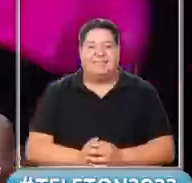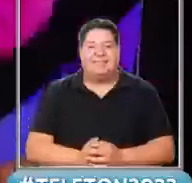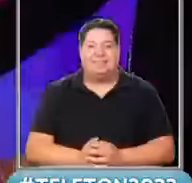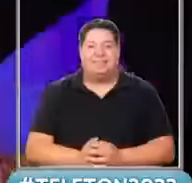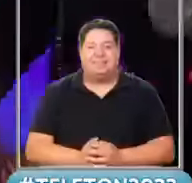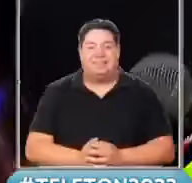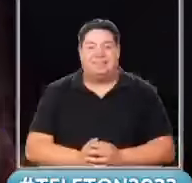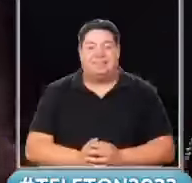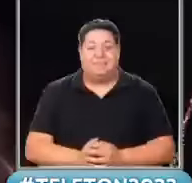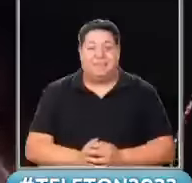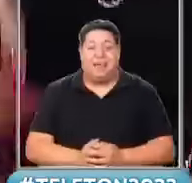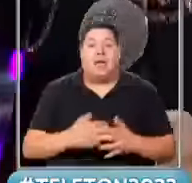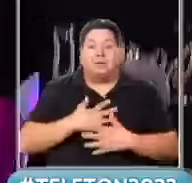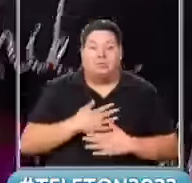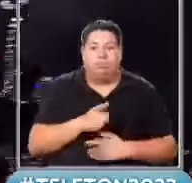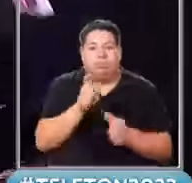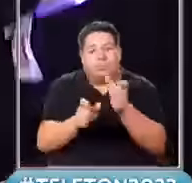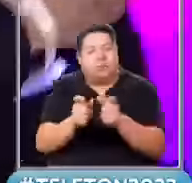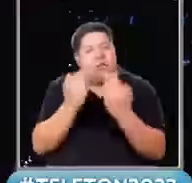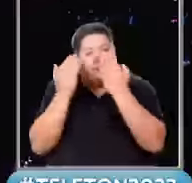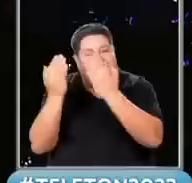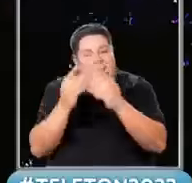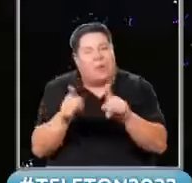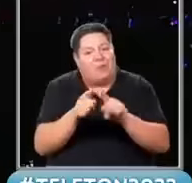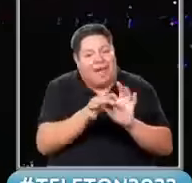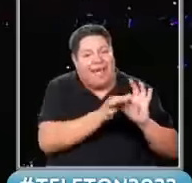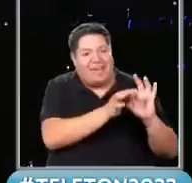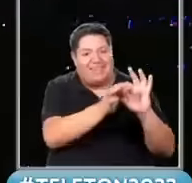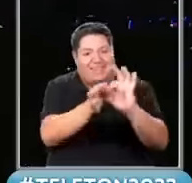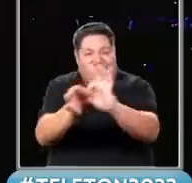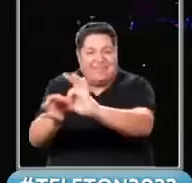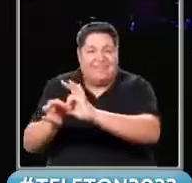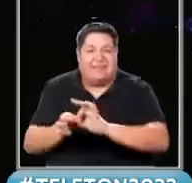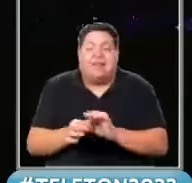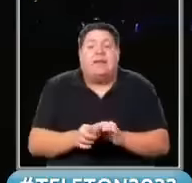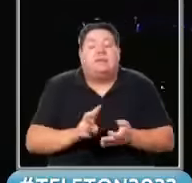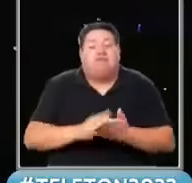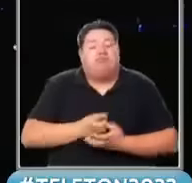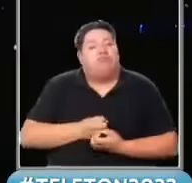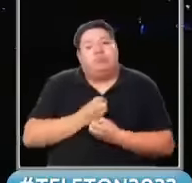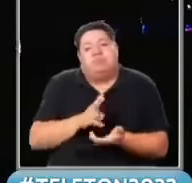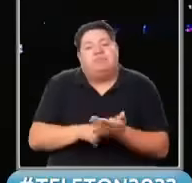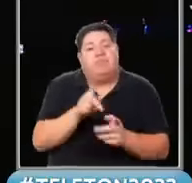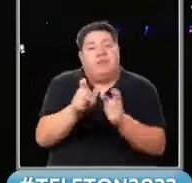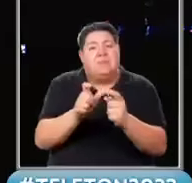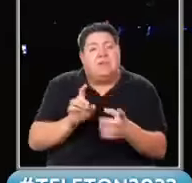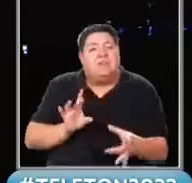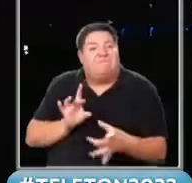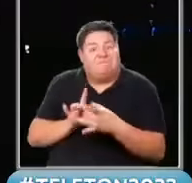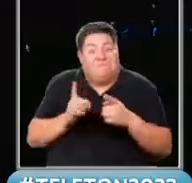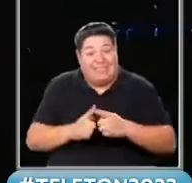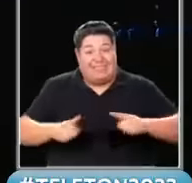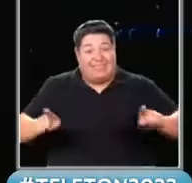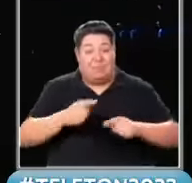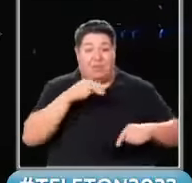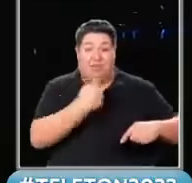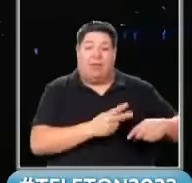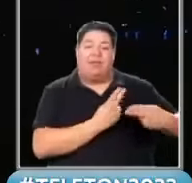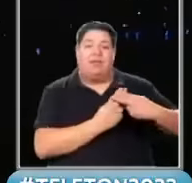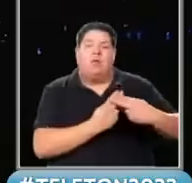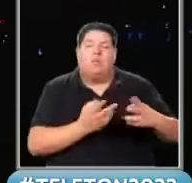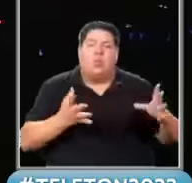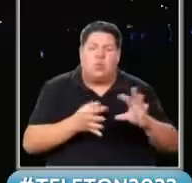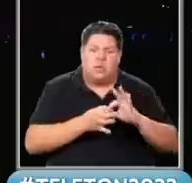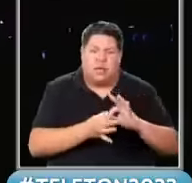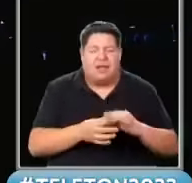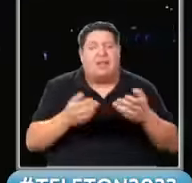Linda, queremos saludarlas, queremos agradecerles. De verdad, gracias por conectarse con el himno de Teletón. Muchísimas gracias